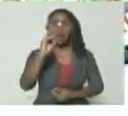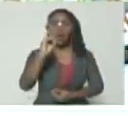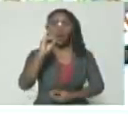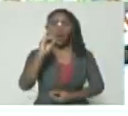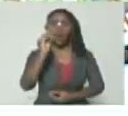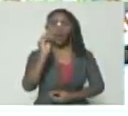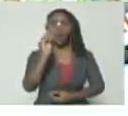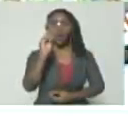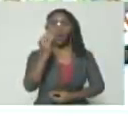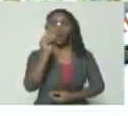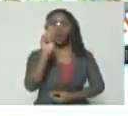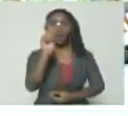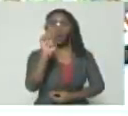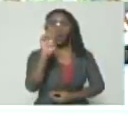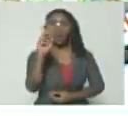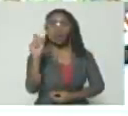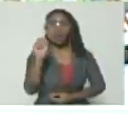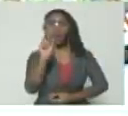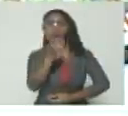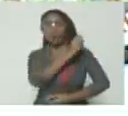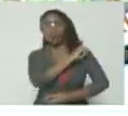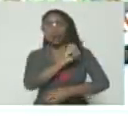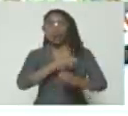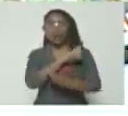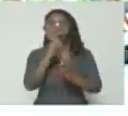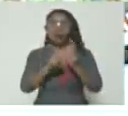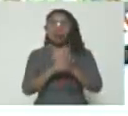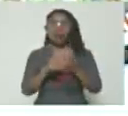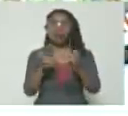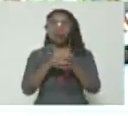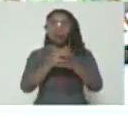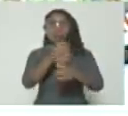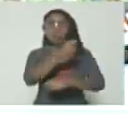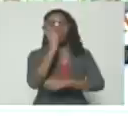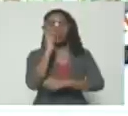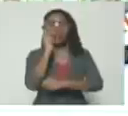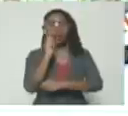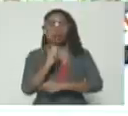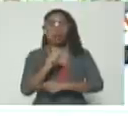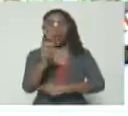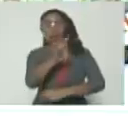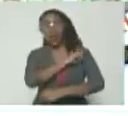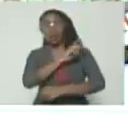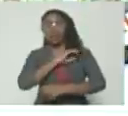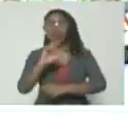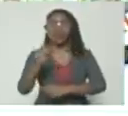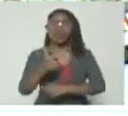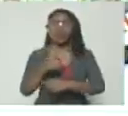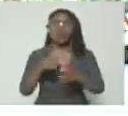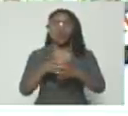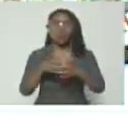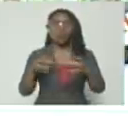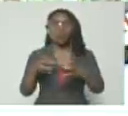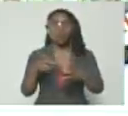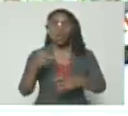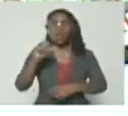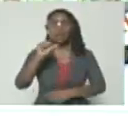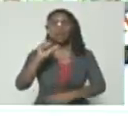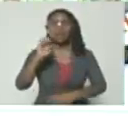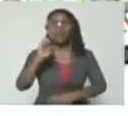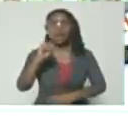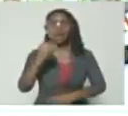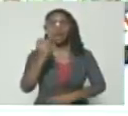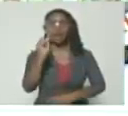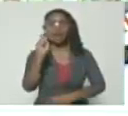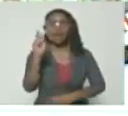gerente general de Corpesca, Elisaúl Yepes, jefe de la división del CENIAT, allí